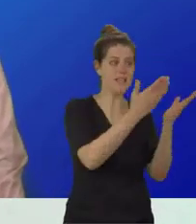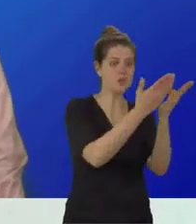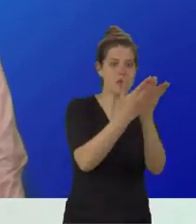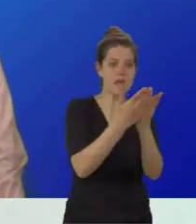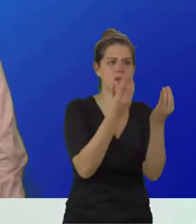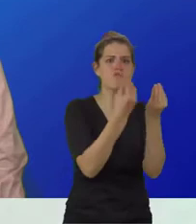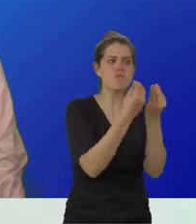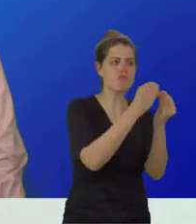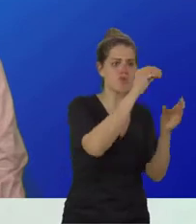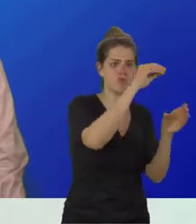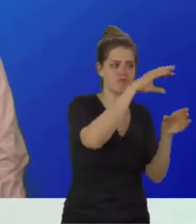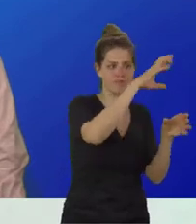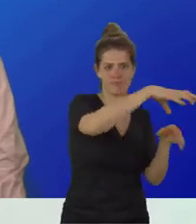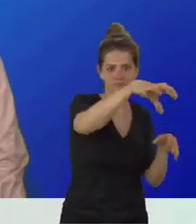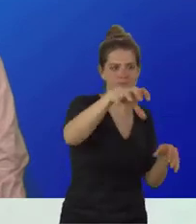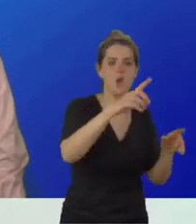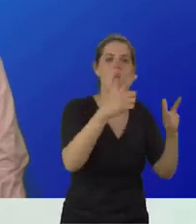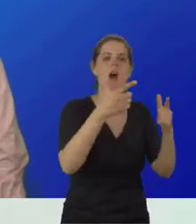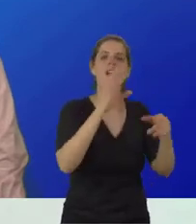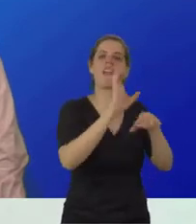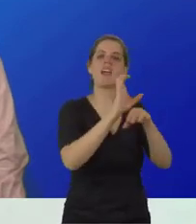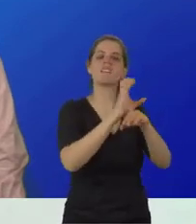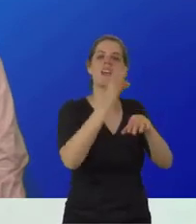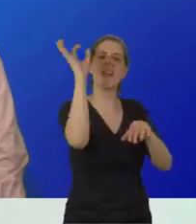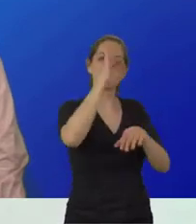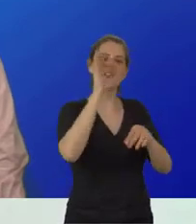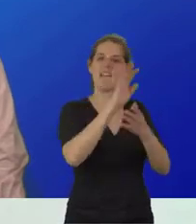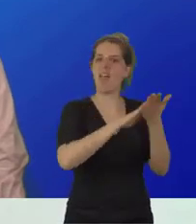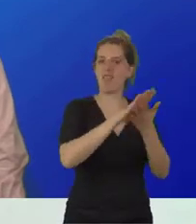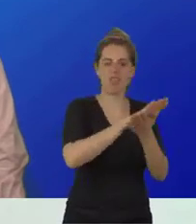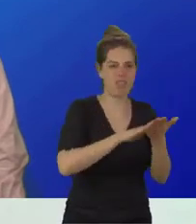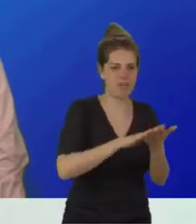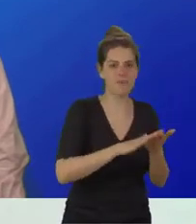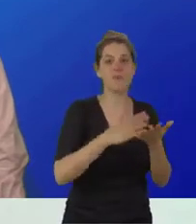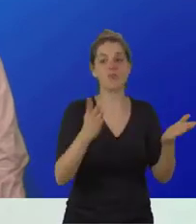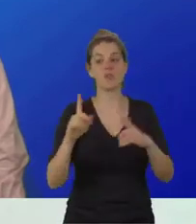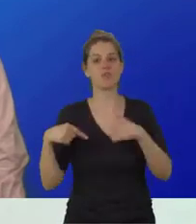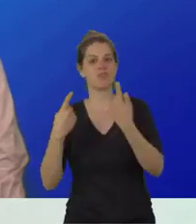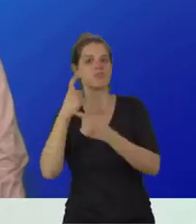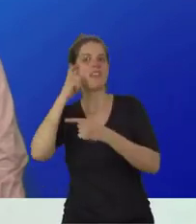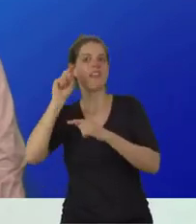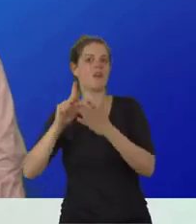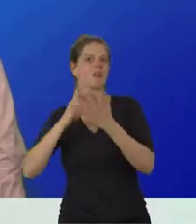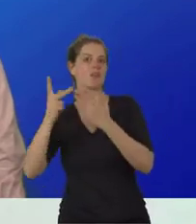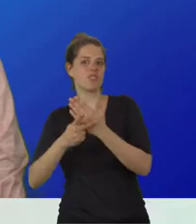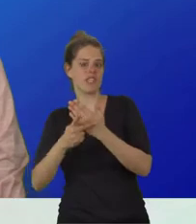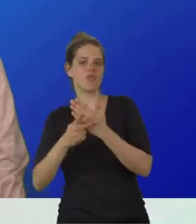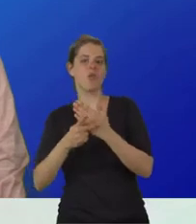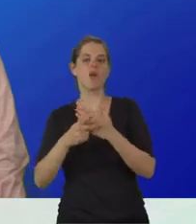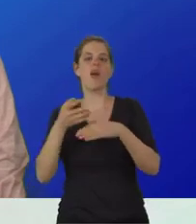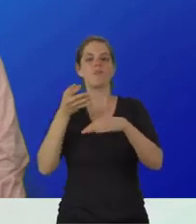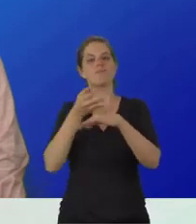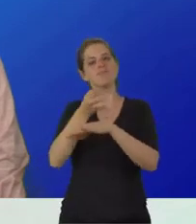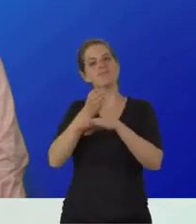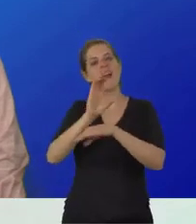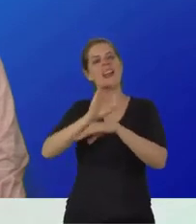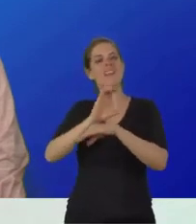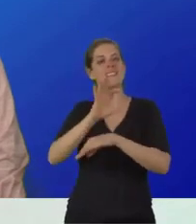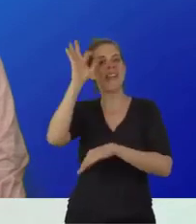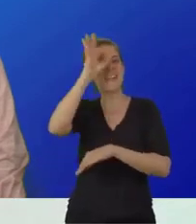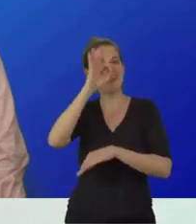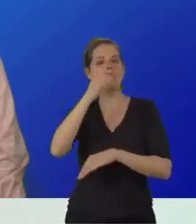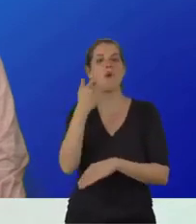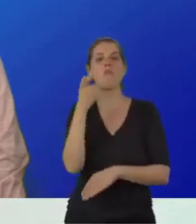teniendo clases de inglés. Y se creó un proyecto a través de videolecciones que lo que hace